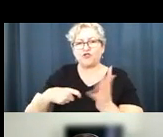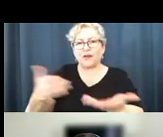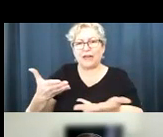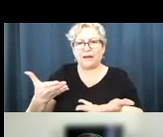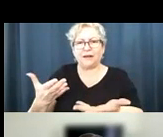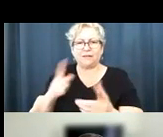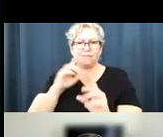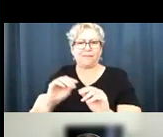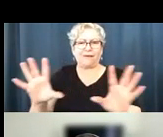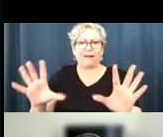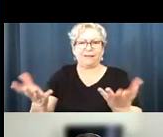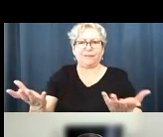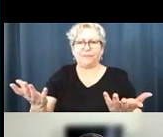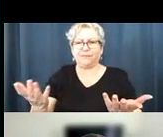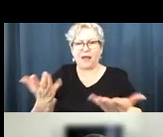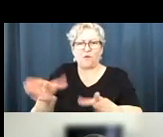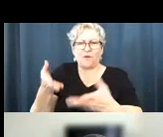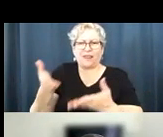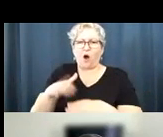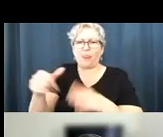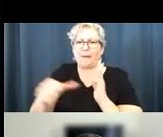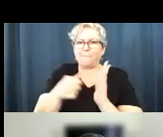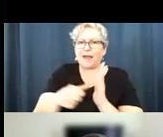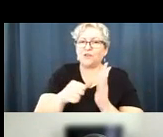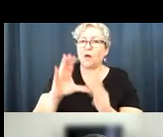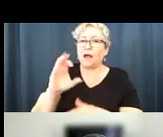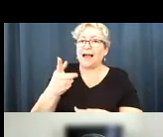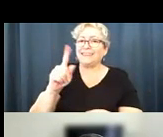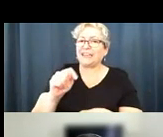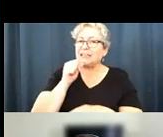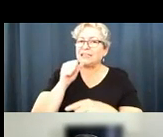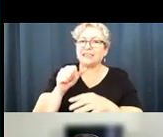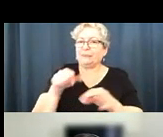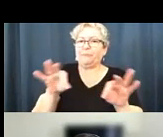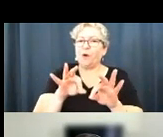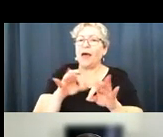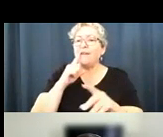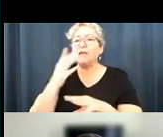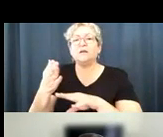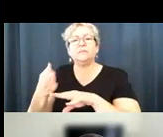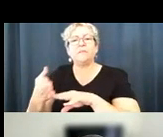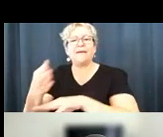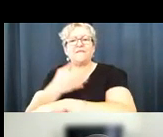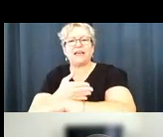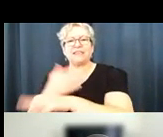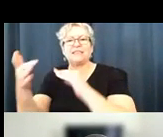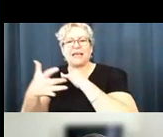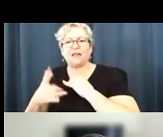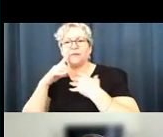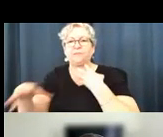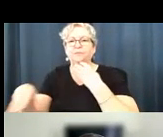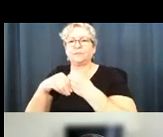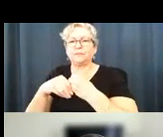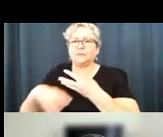dice regístrese aquí, pues es obvio, porque usted está en la página. Así que el contexto es importante. Hay algunas técnicas avanzadas que usted puede usar